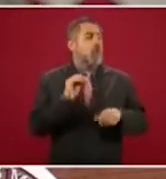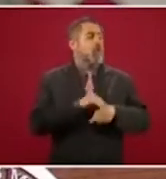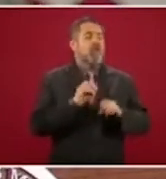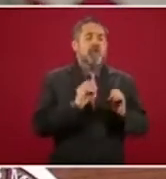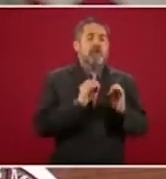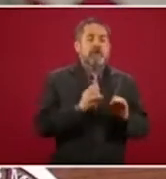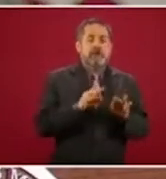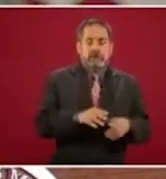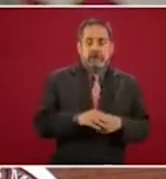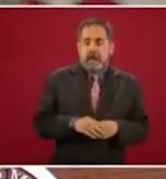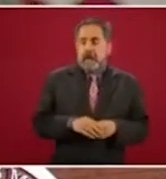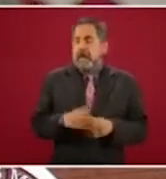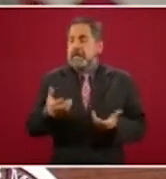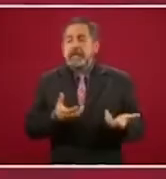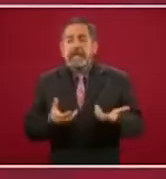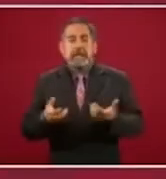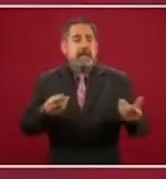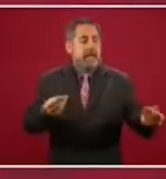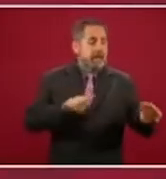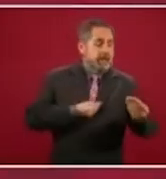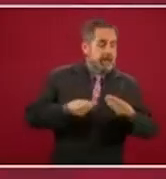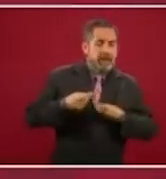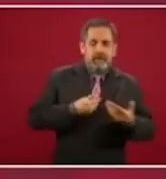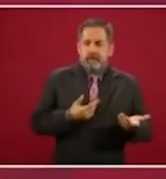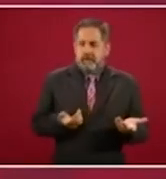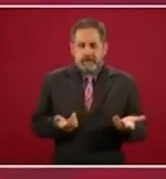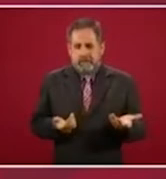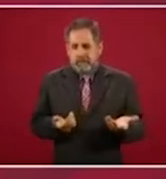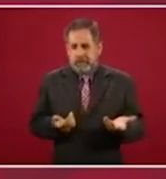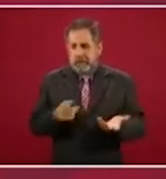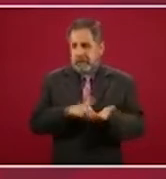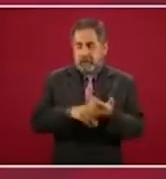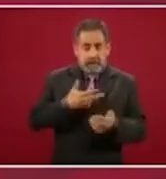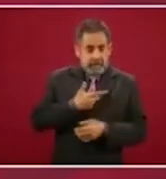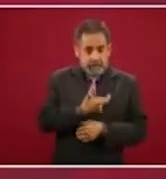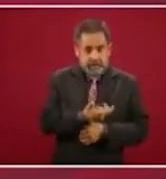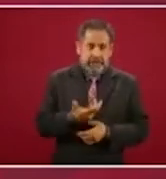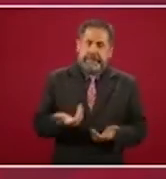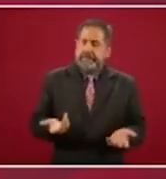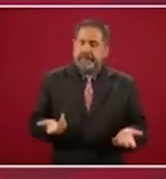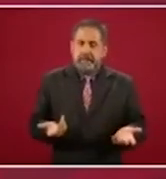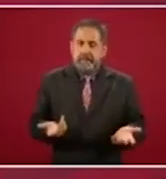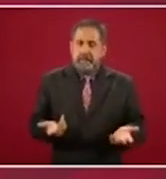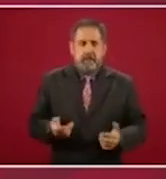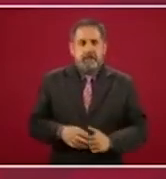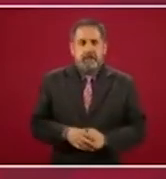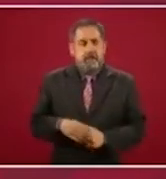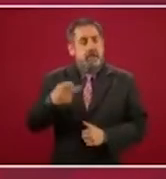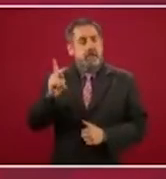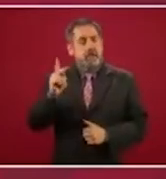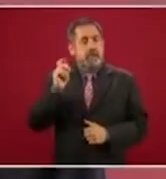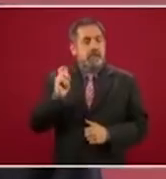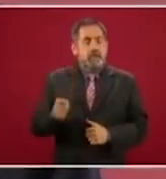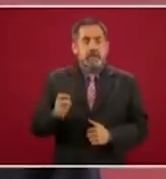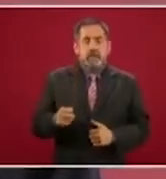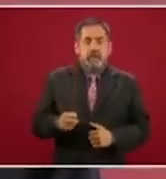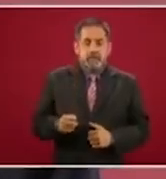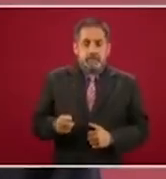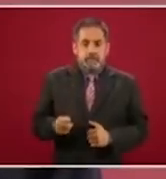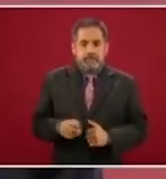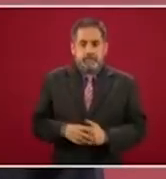dónde están los clientes que tienen dinero pero resulta